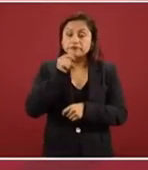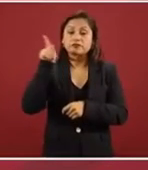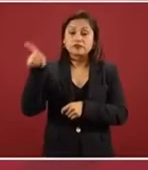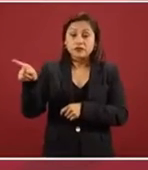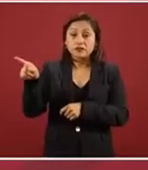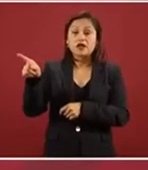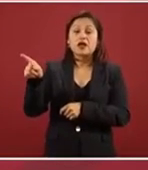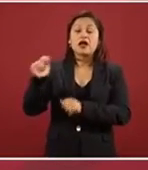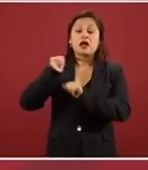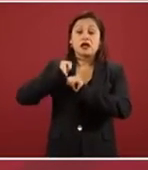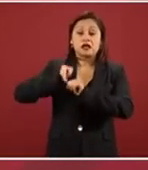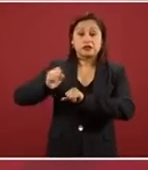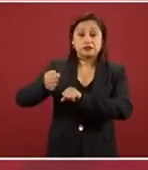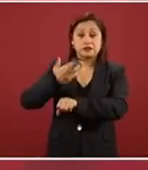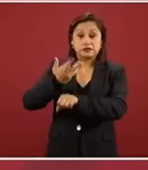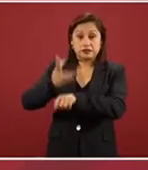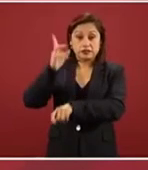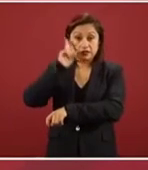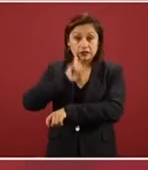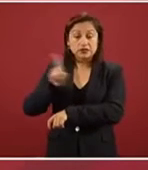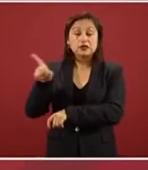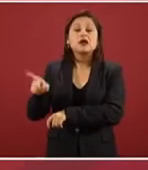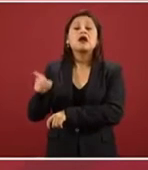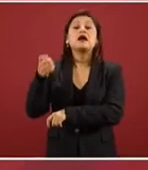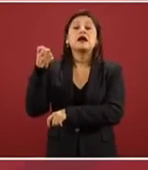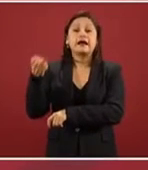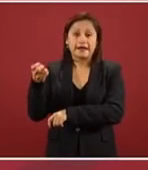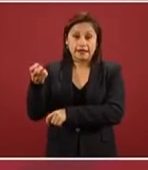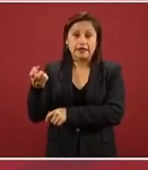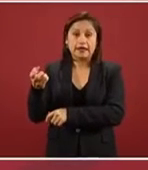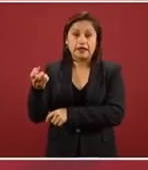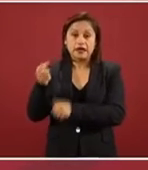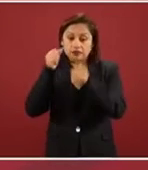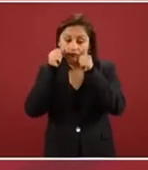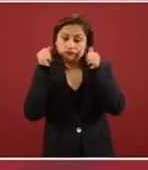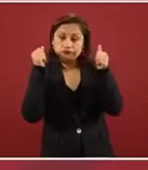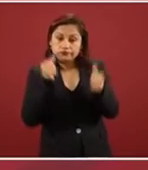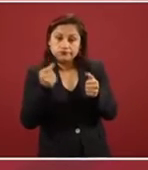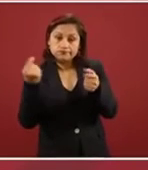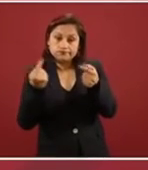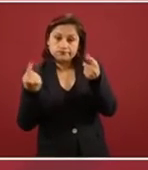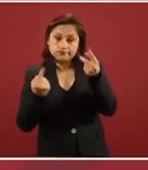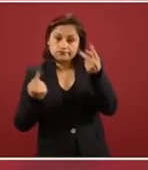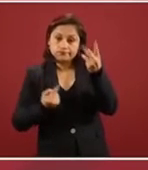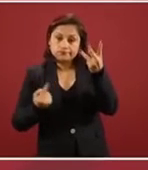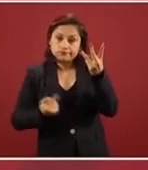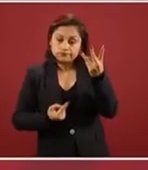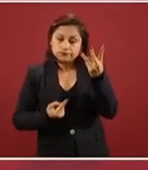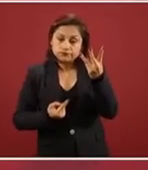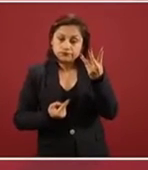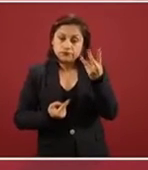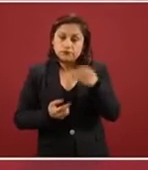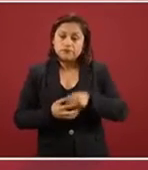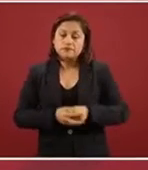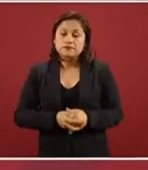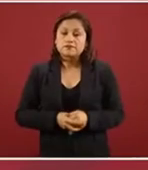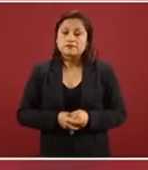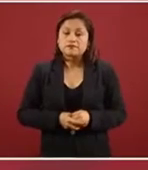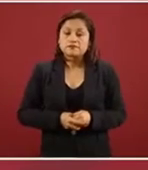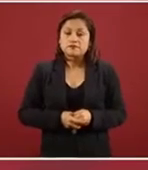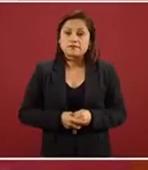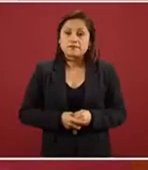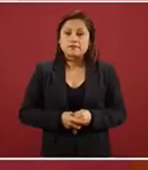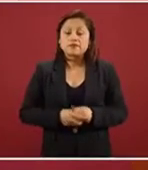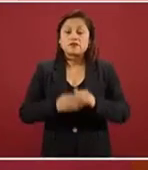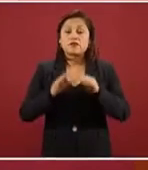atendiendo la licenciada Olga Sánchez Cordero. Lo que no alcanza o